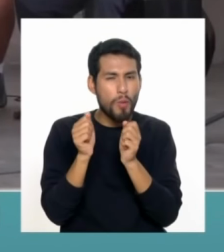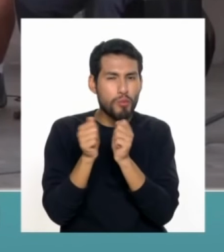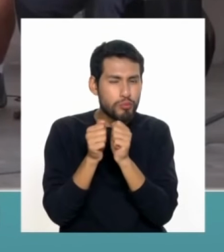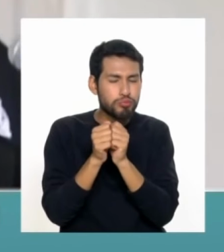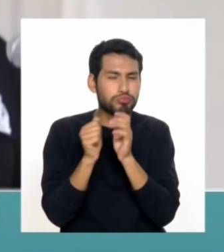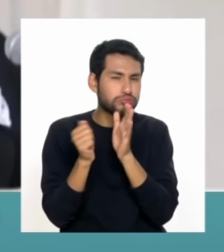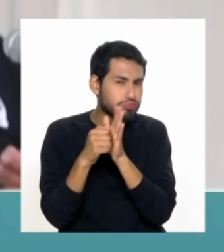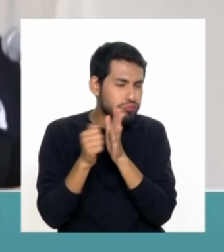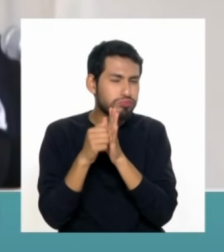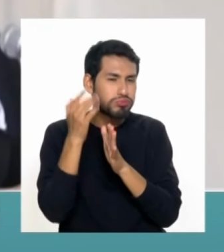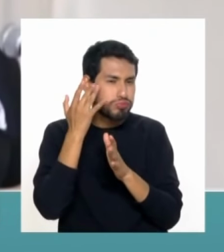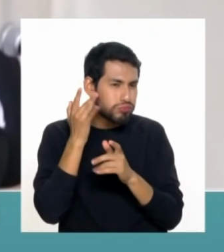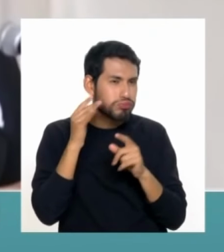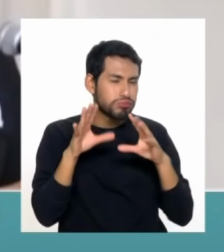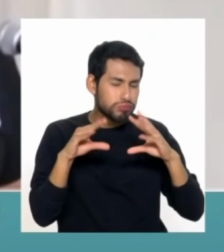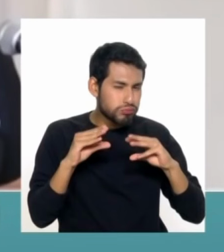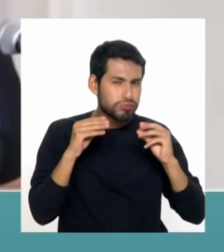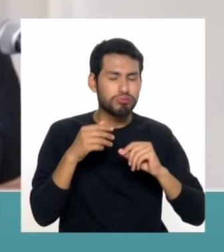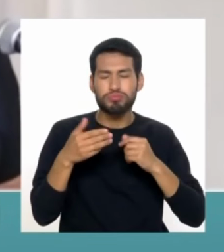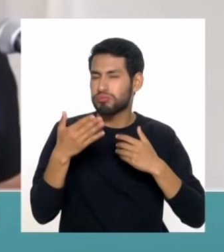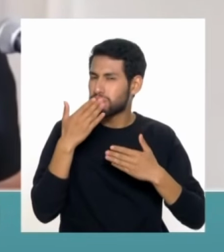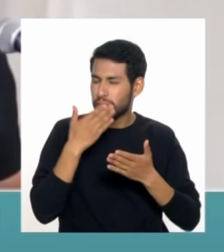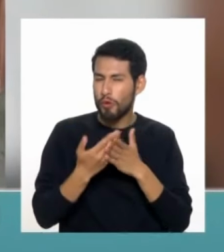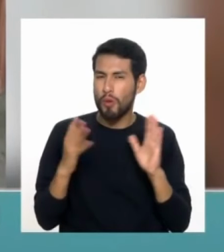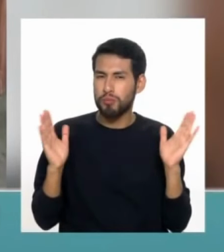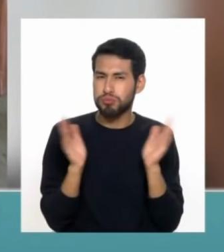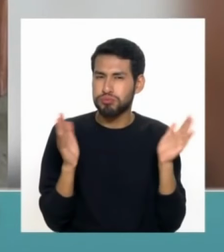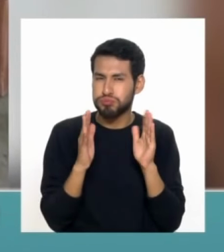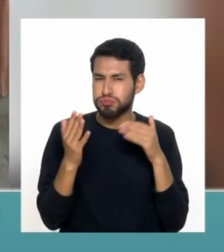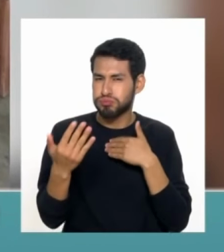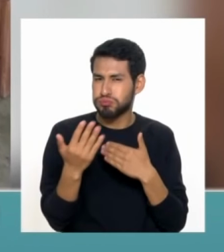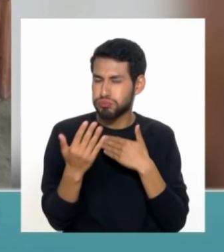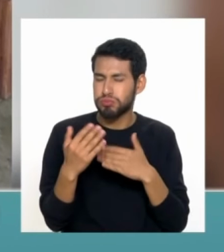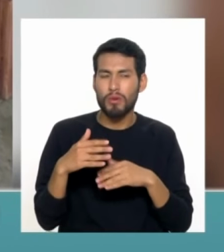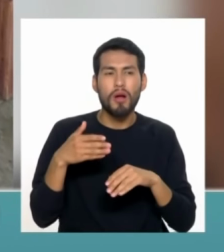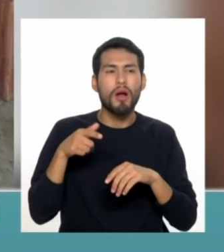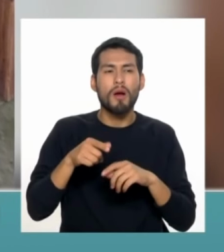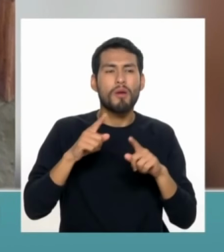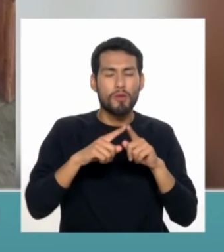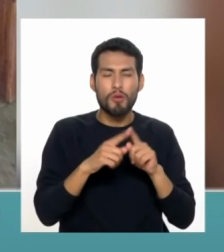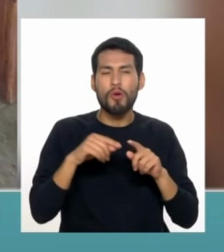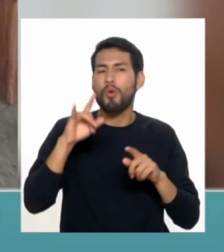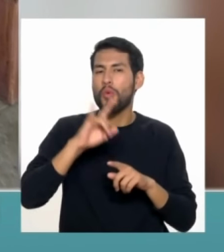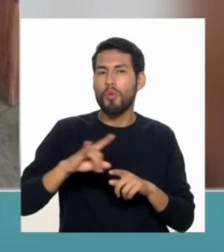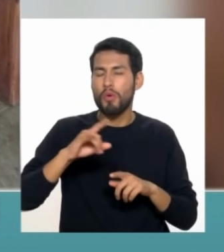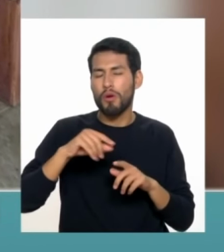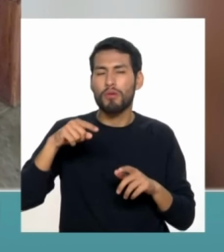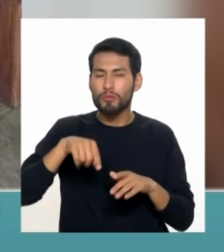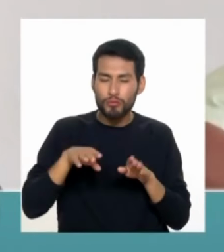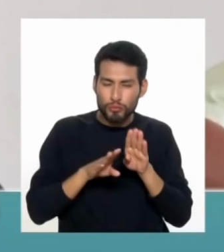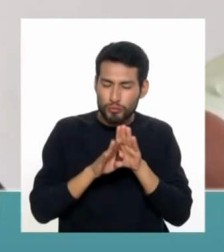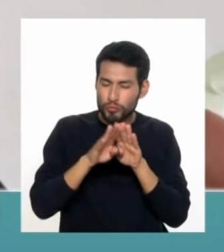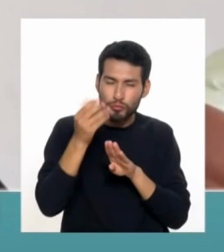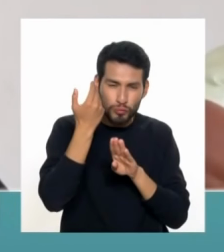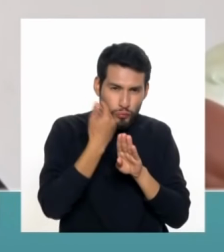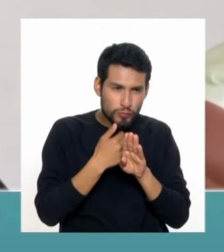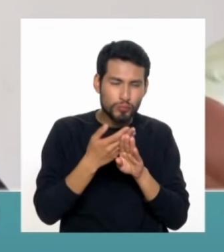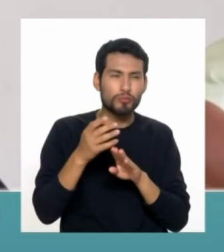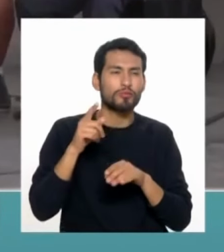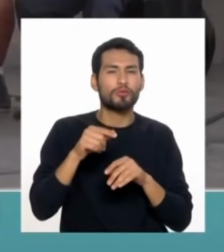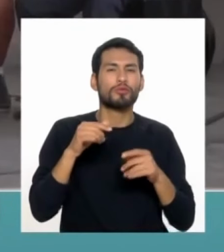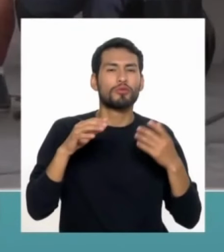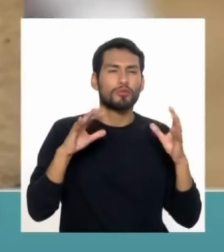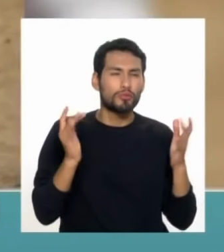qué madera me puede facilitar buena calidad acústica, los materiales que uno tenía que utilizar para los acabados, para no dejarlos